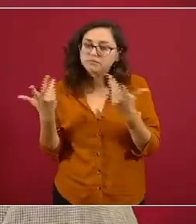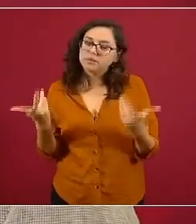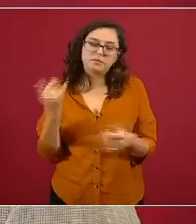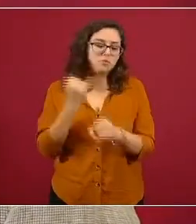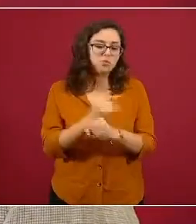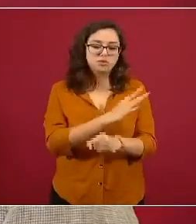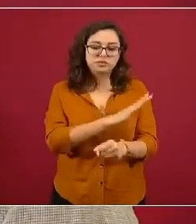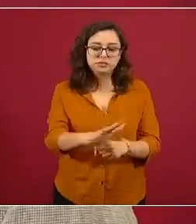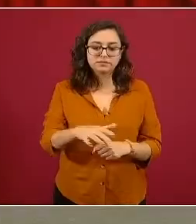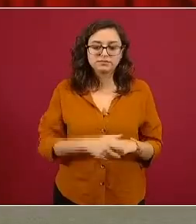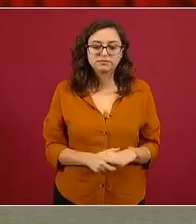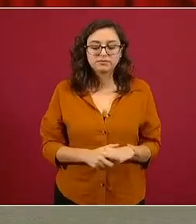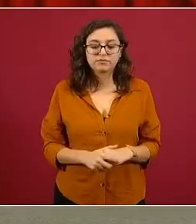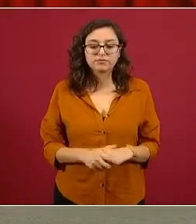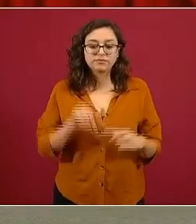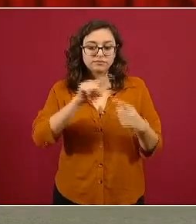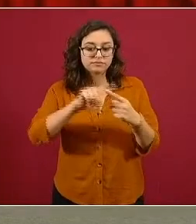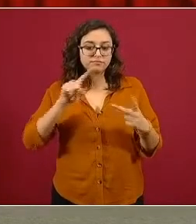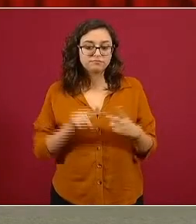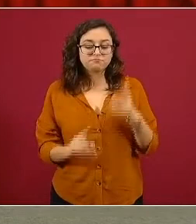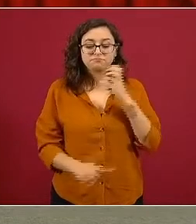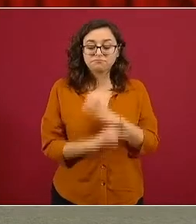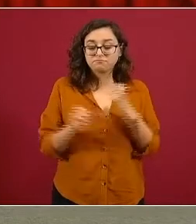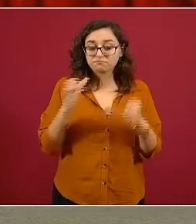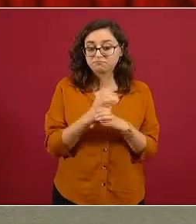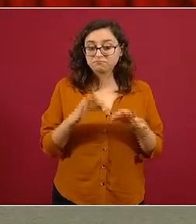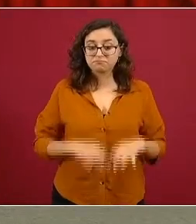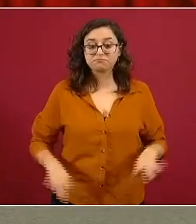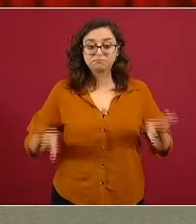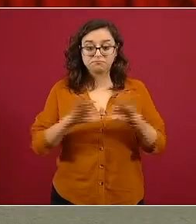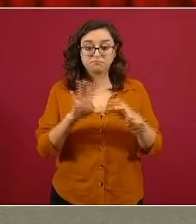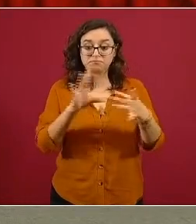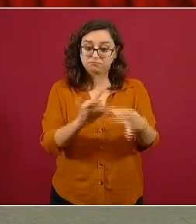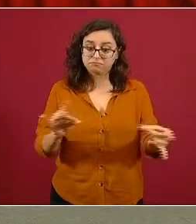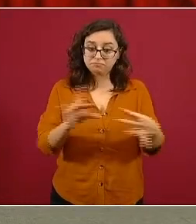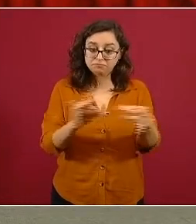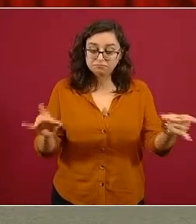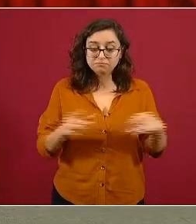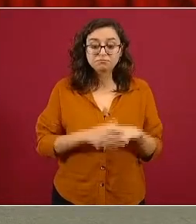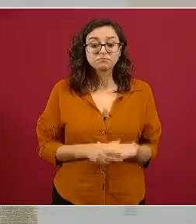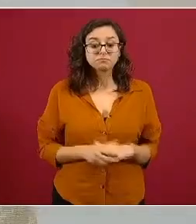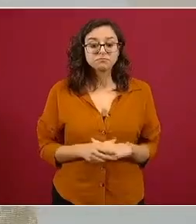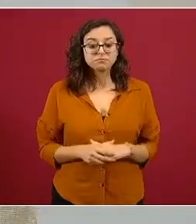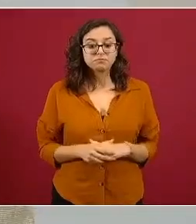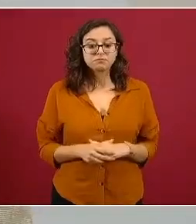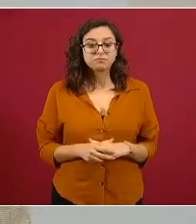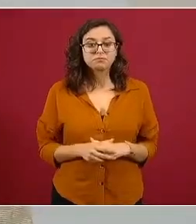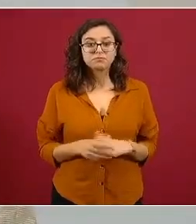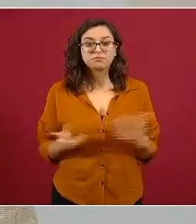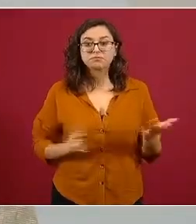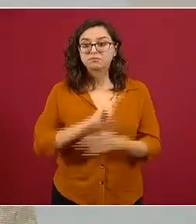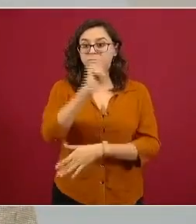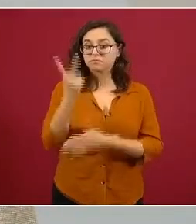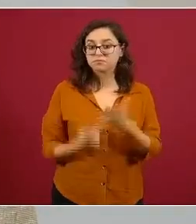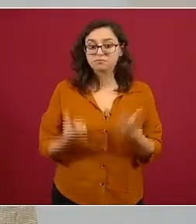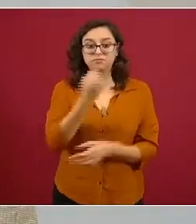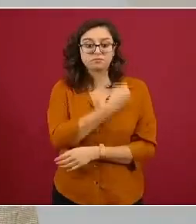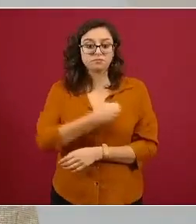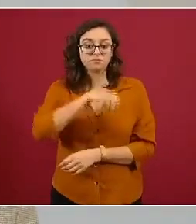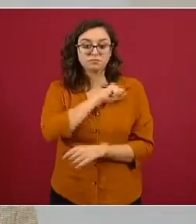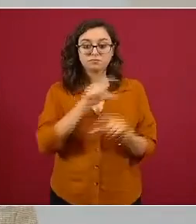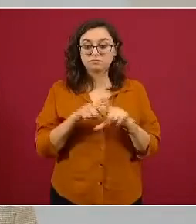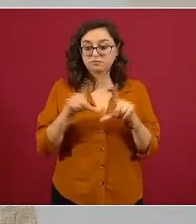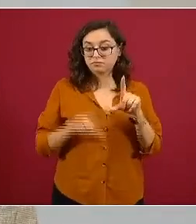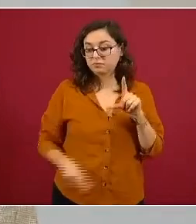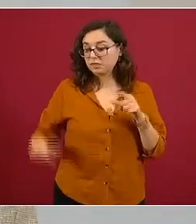logrado. Y destaco dos cosas. Aunque todos nos hemos sentido orgullosos de los programas de salud pública de México,